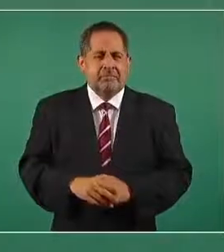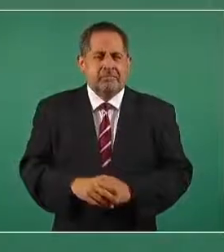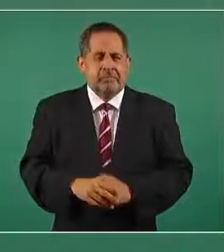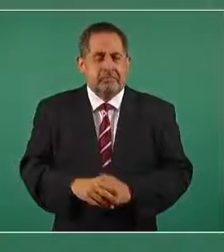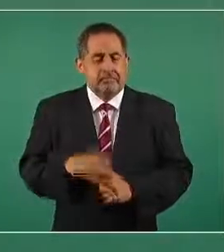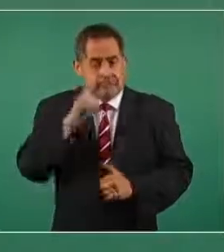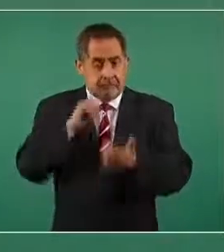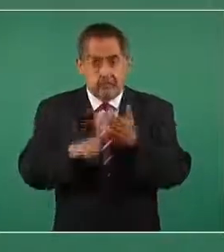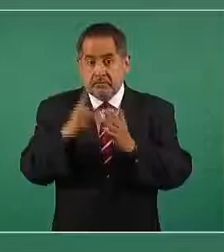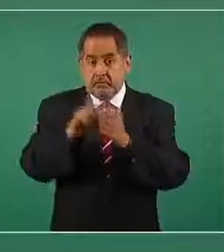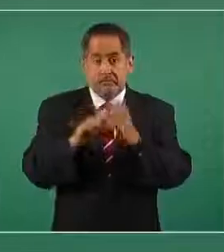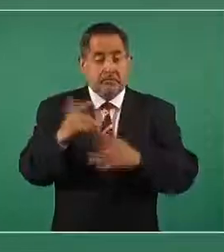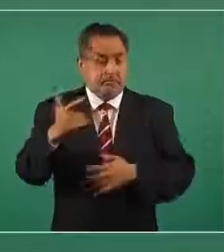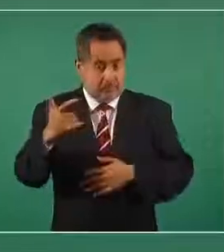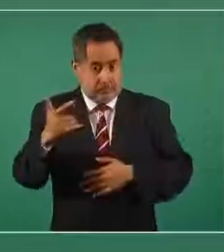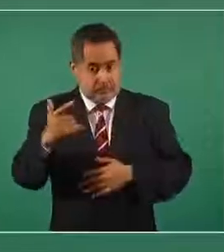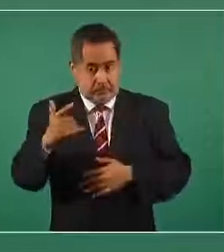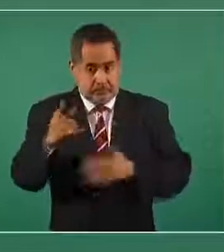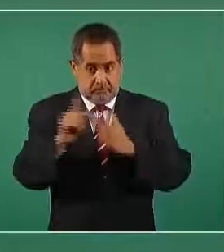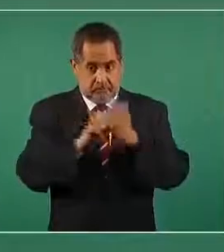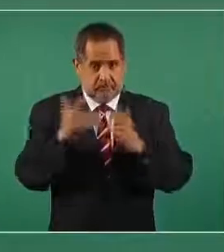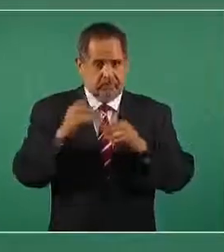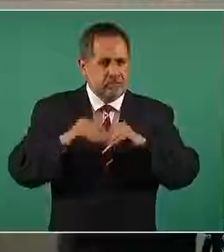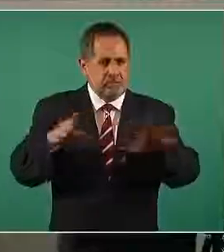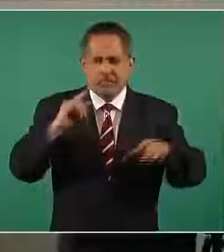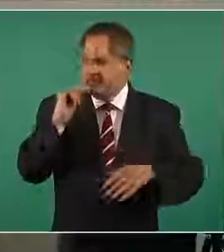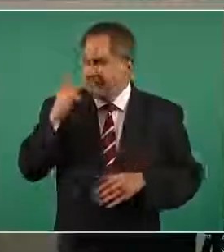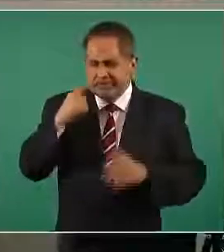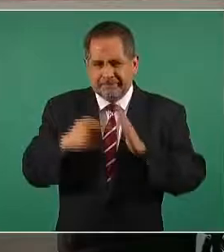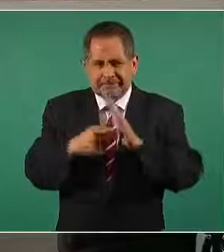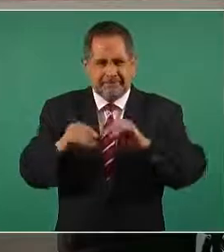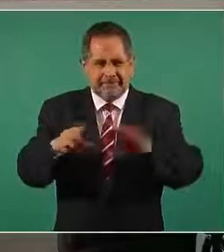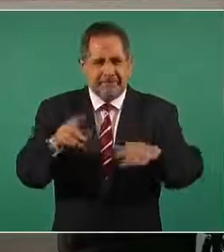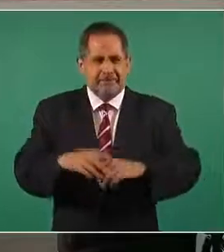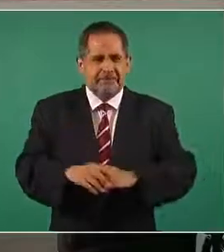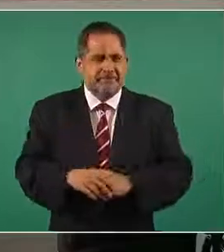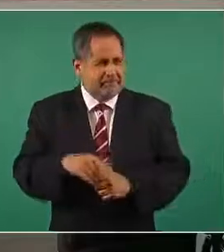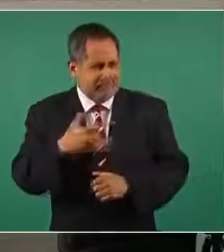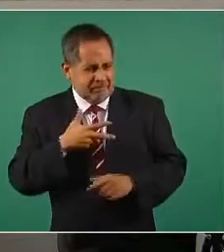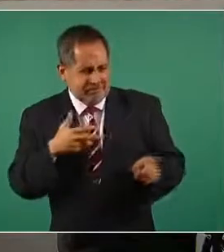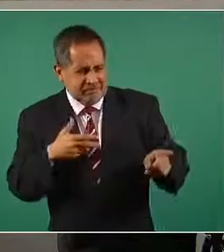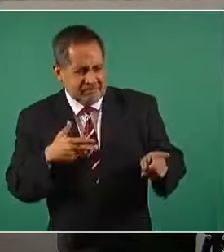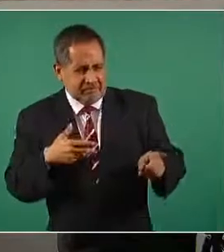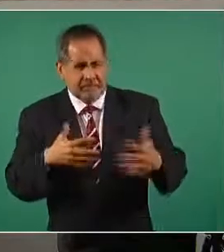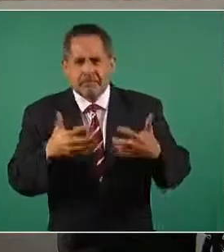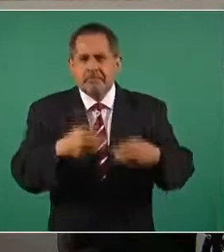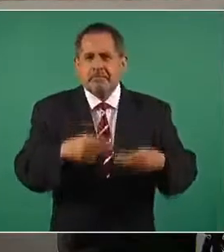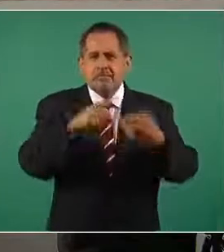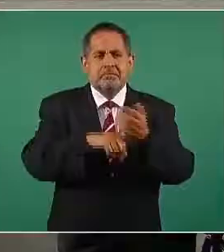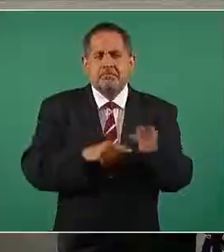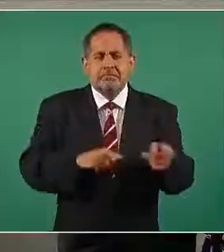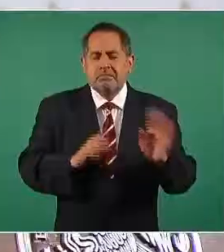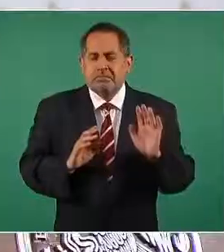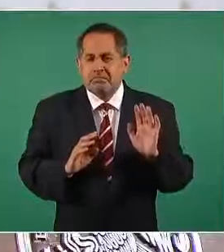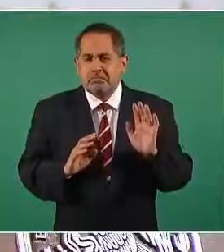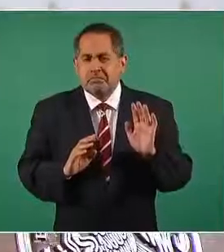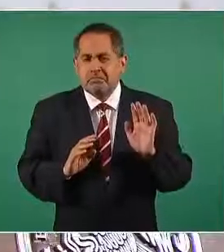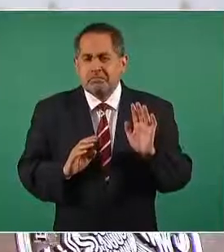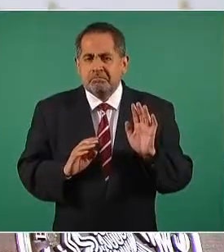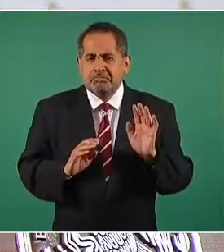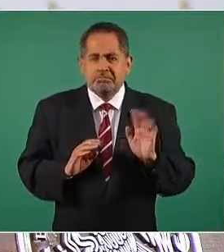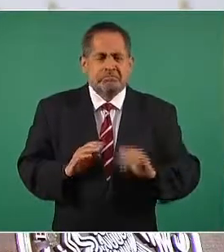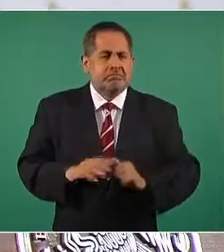En julio, o sea que es reciente. No sé si esta empresa